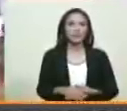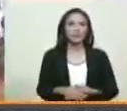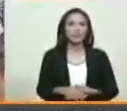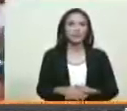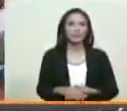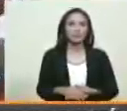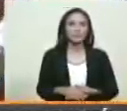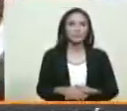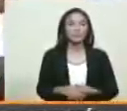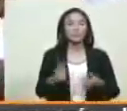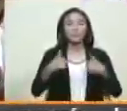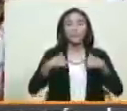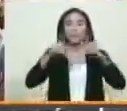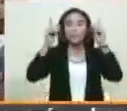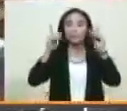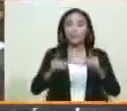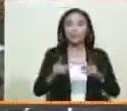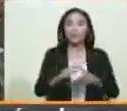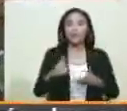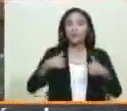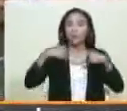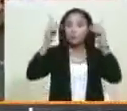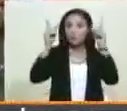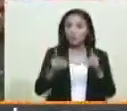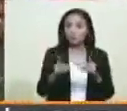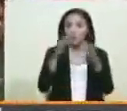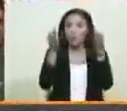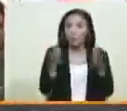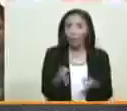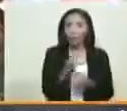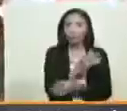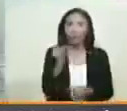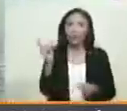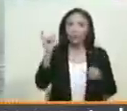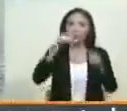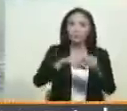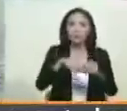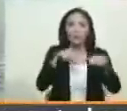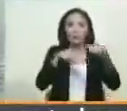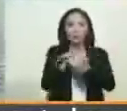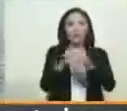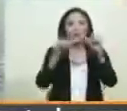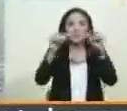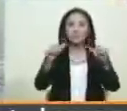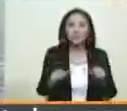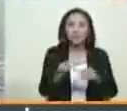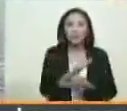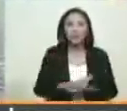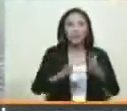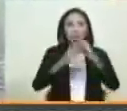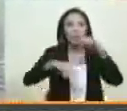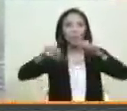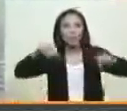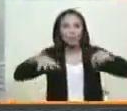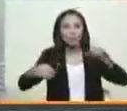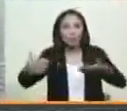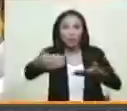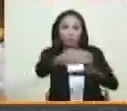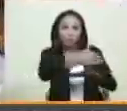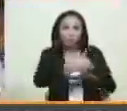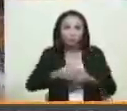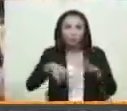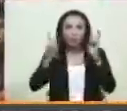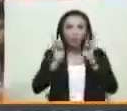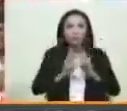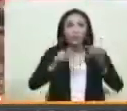Por eso he decidido un decreto de intervención del sistema de recolección de basura sanear